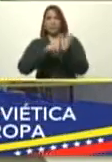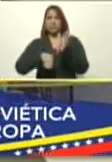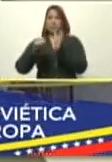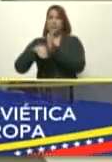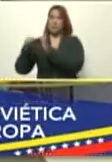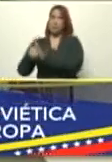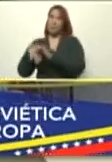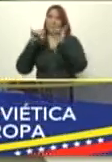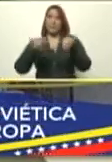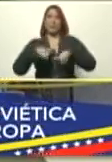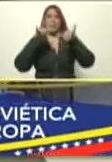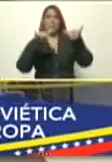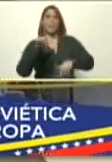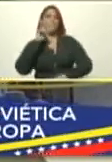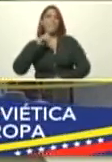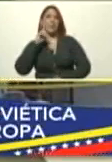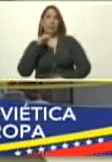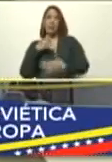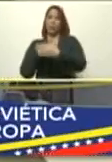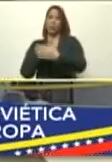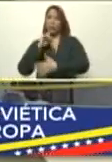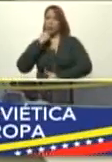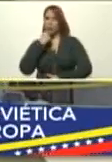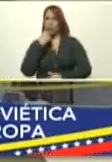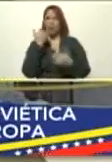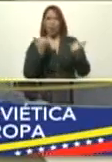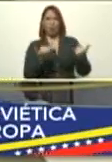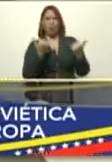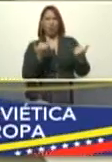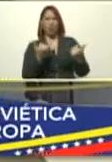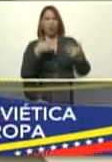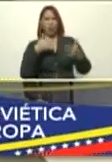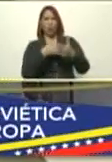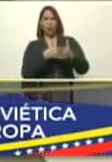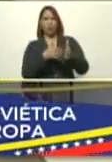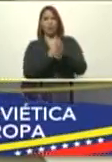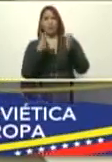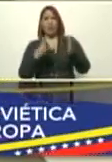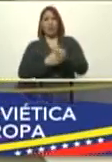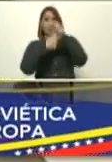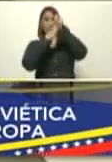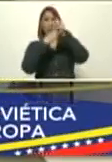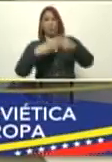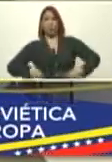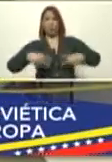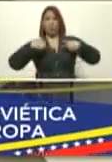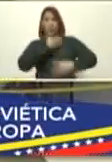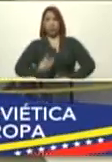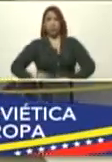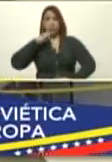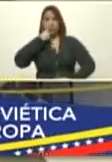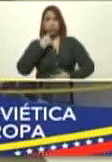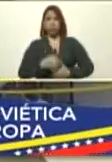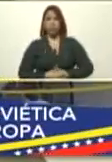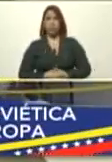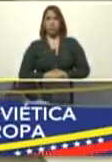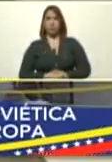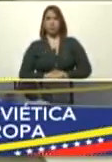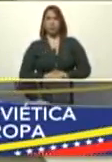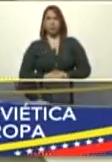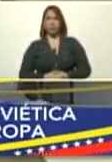mismas mentiras contra Rusia y ahora contra ese gran líder de la humanidad, que es el presidente Vladimir Putin.